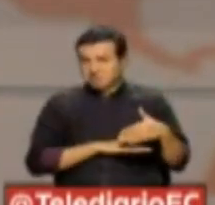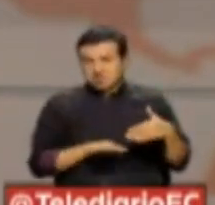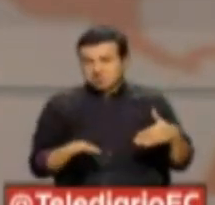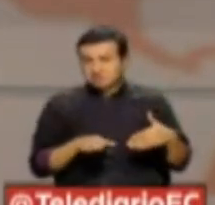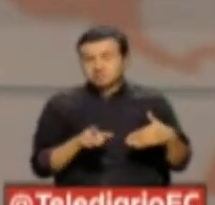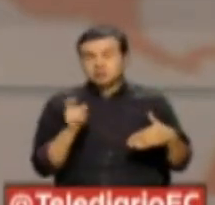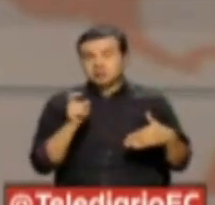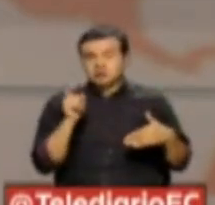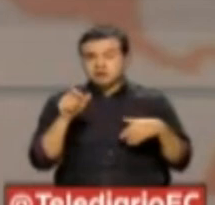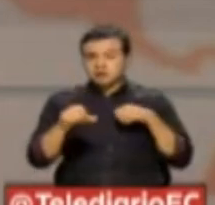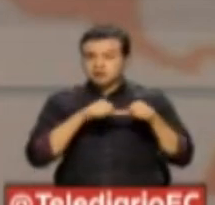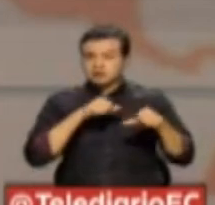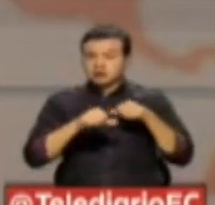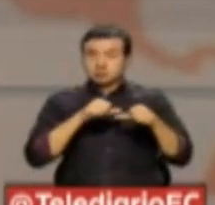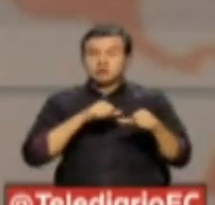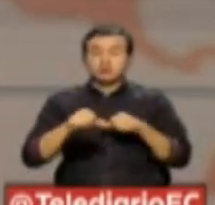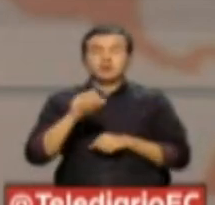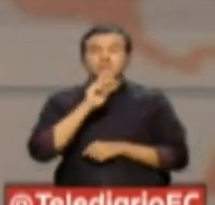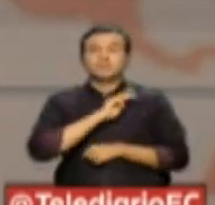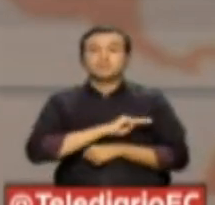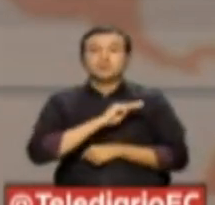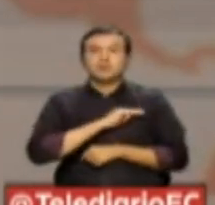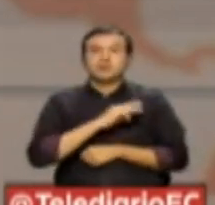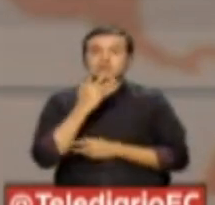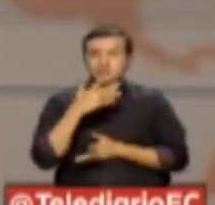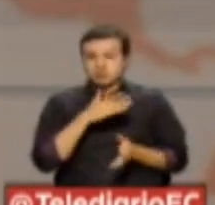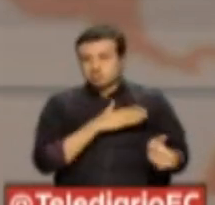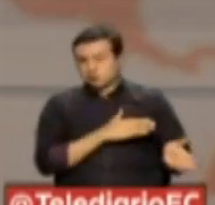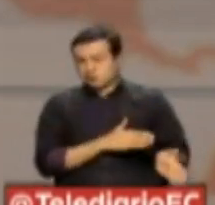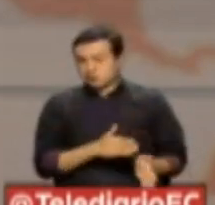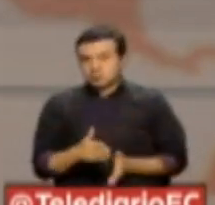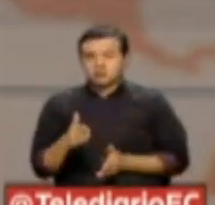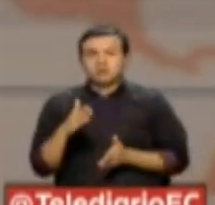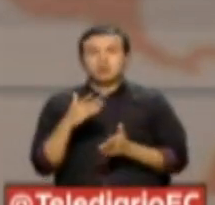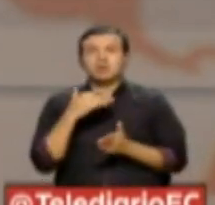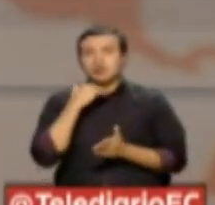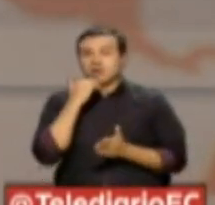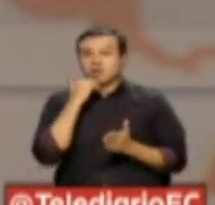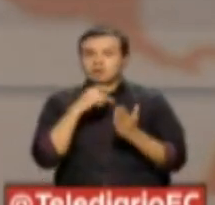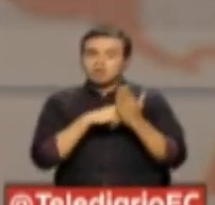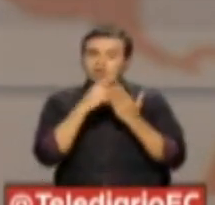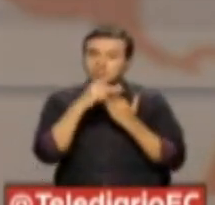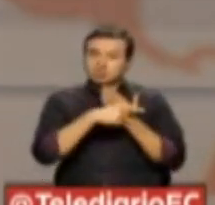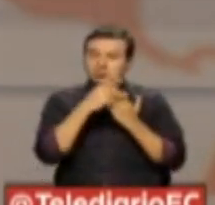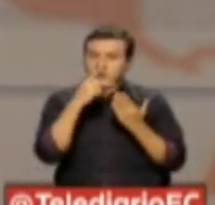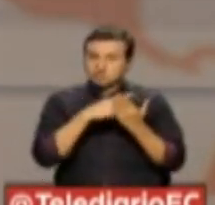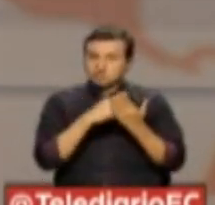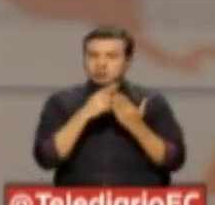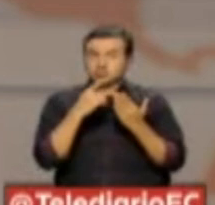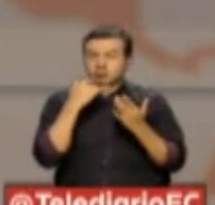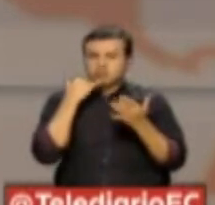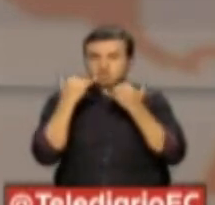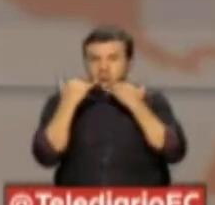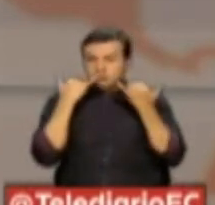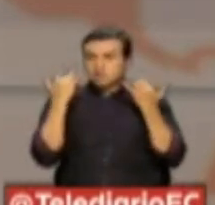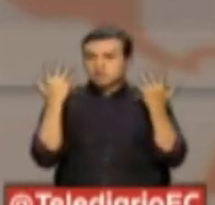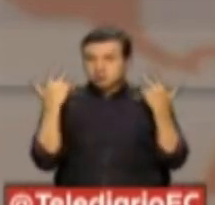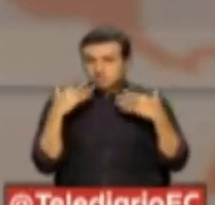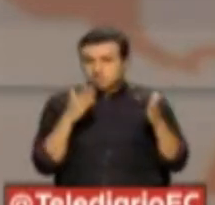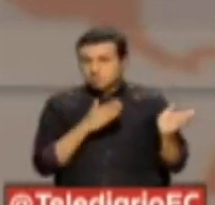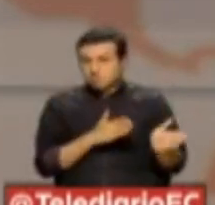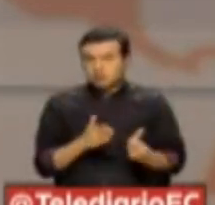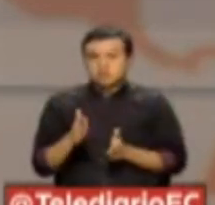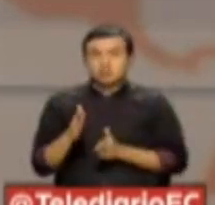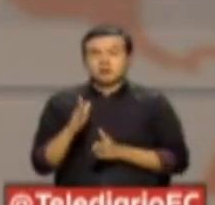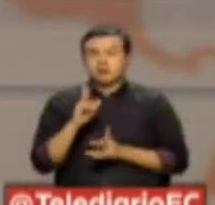tenía que la administración municipal haber desarrollado un aplicativo informático para los teléfonos de tal manera de que